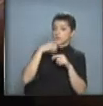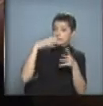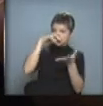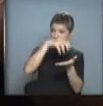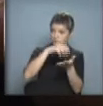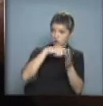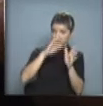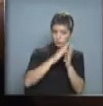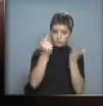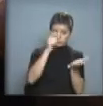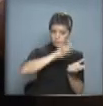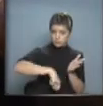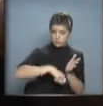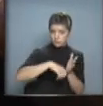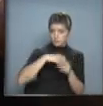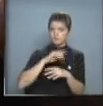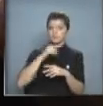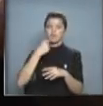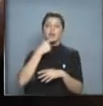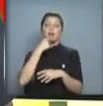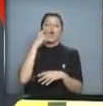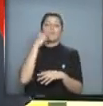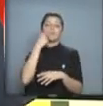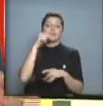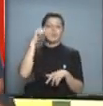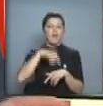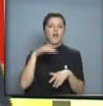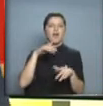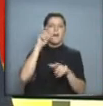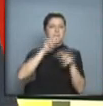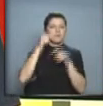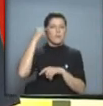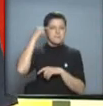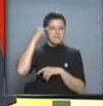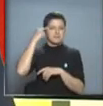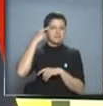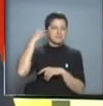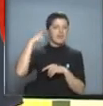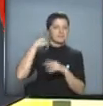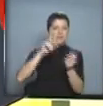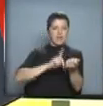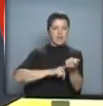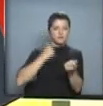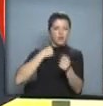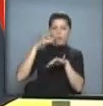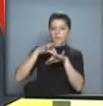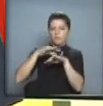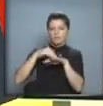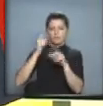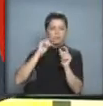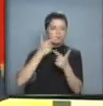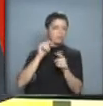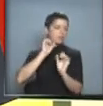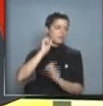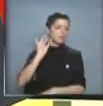día como que la gente no se toma ni en serio ni las tradiciones ni los compromisos. Porque tomo mucho los comentarios que da, por ejemplo, por acá. Para la mayoría de la gente es como, bueno,